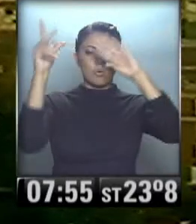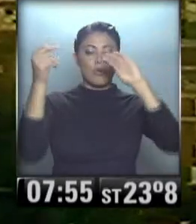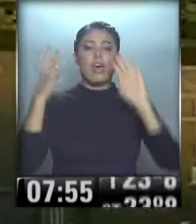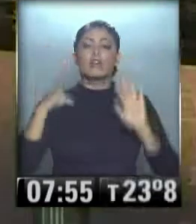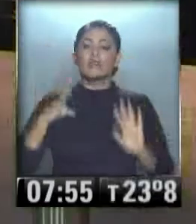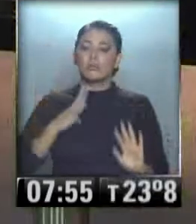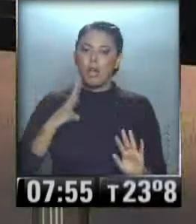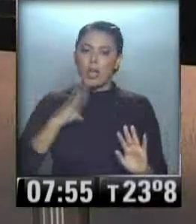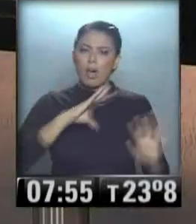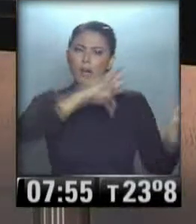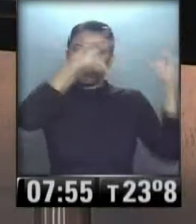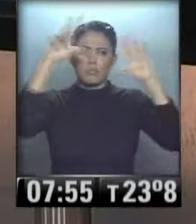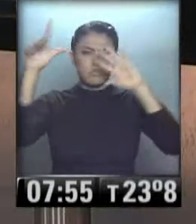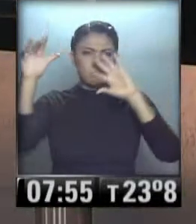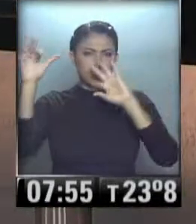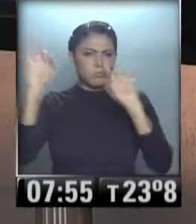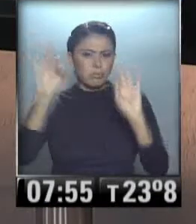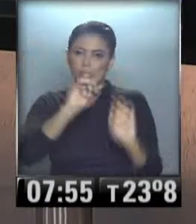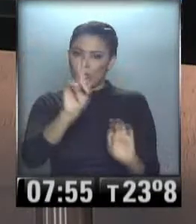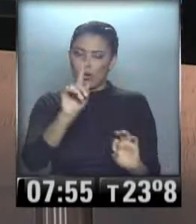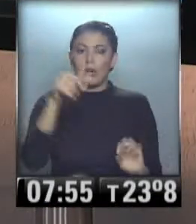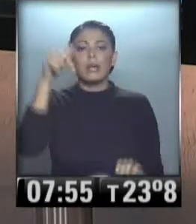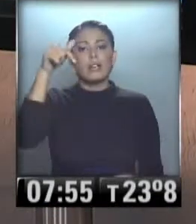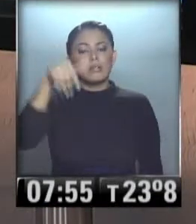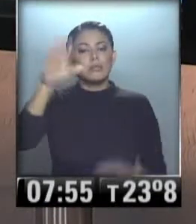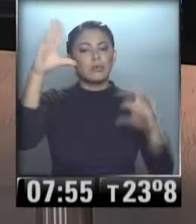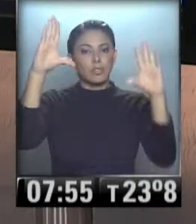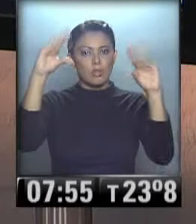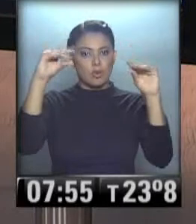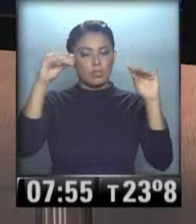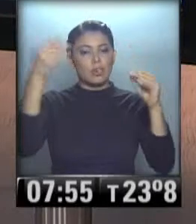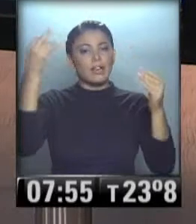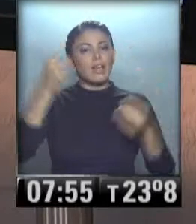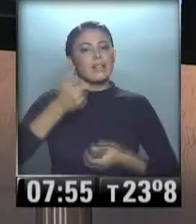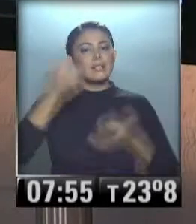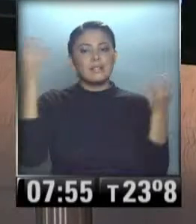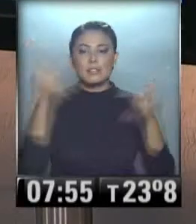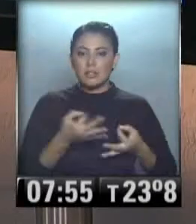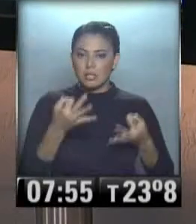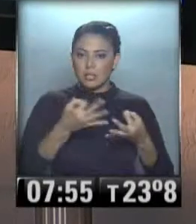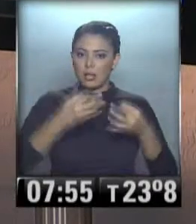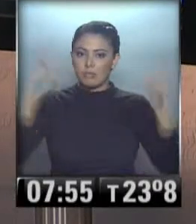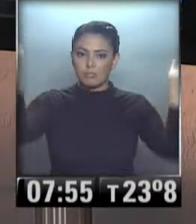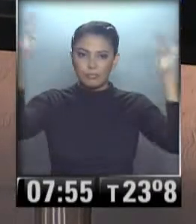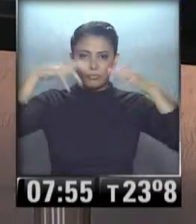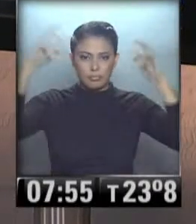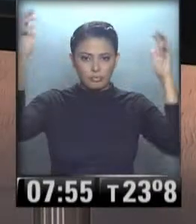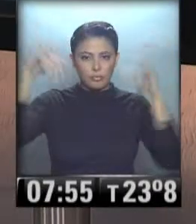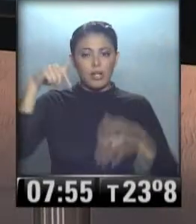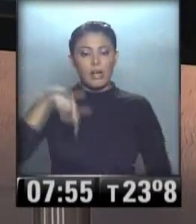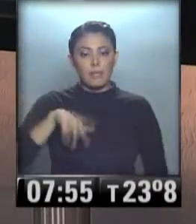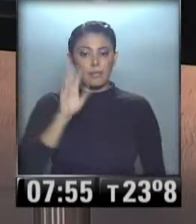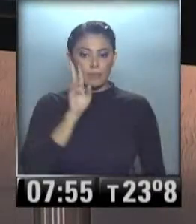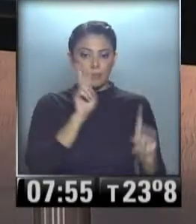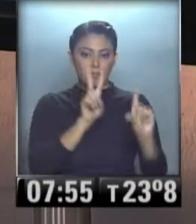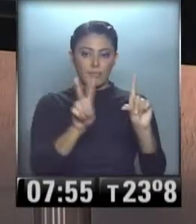no totalmente cubierto, pero al llegar la noche comienza alta, alta, alta la probabilidad de lluvias. Y aquí así lo muestra